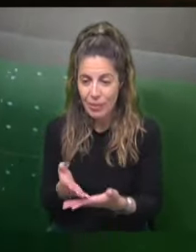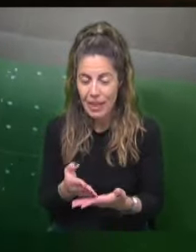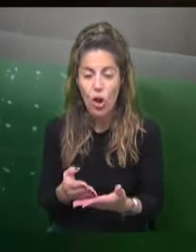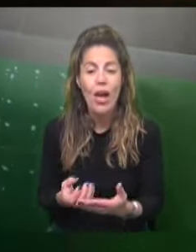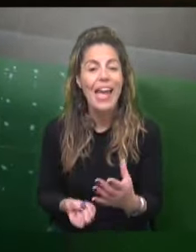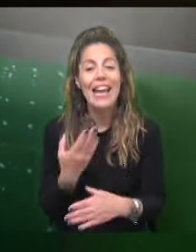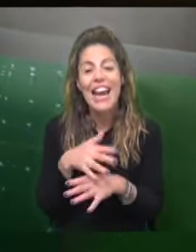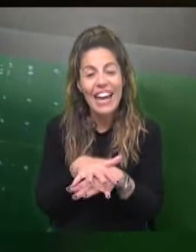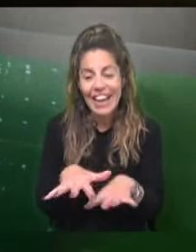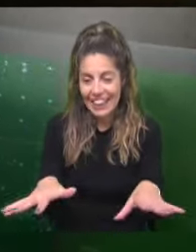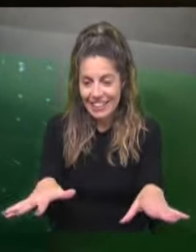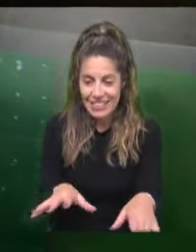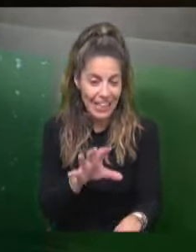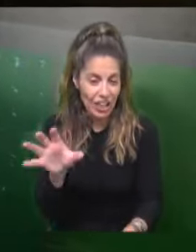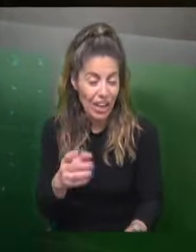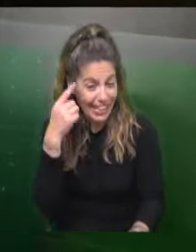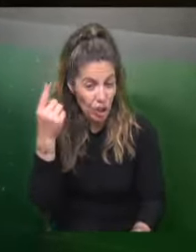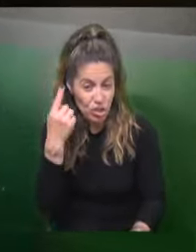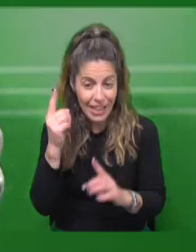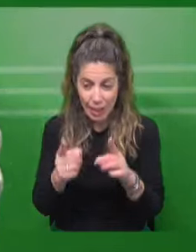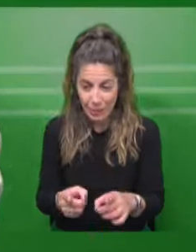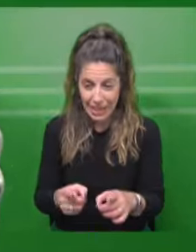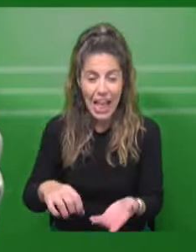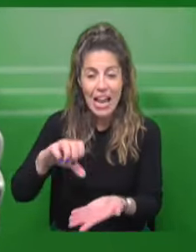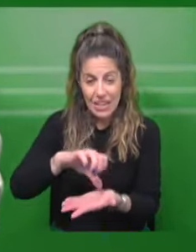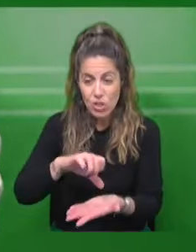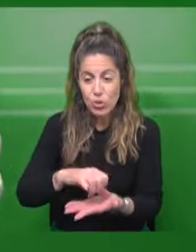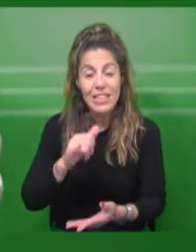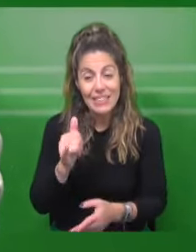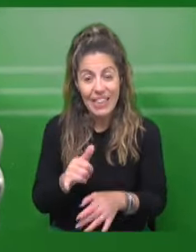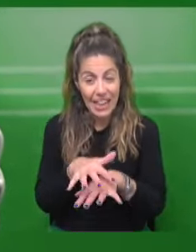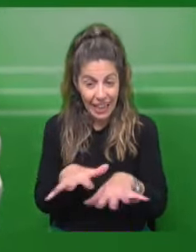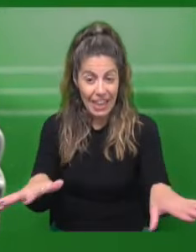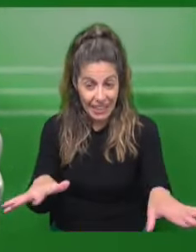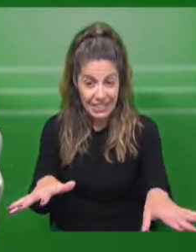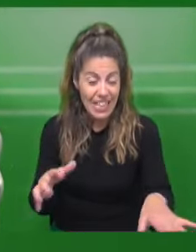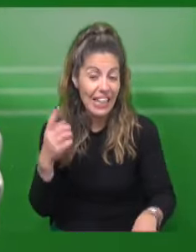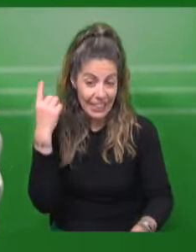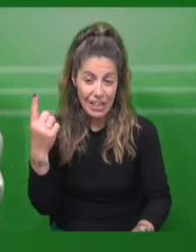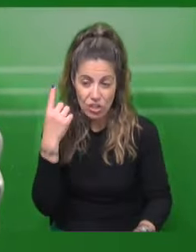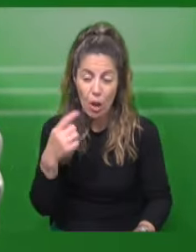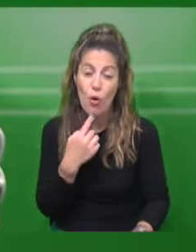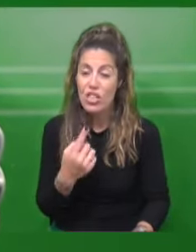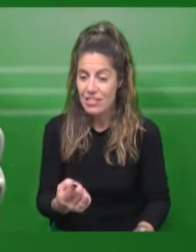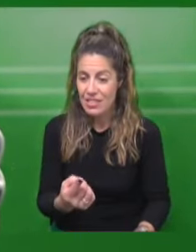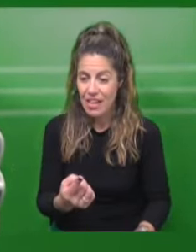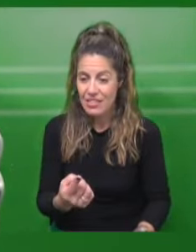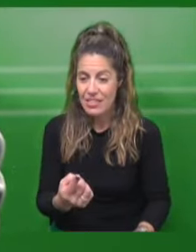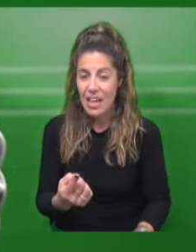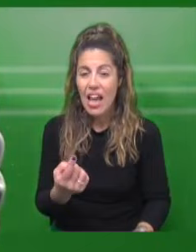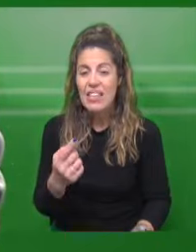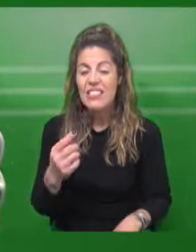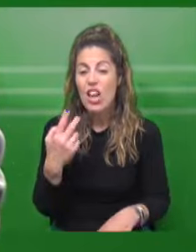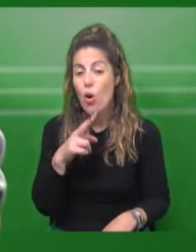redes regionales internacionales también las ciudades tienen redes internacionales vos decía recién jano que muchas veces se los ve